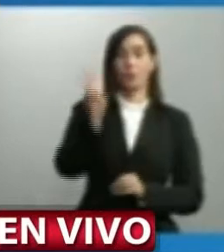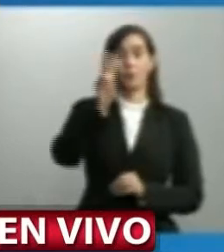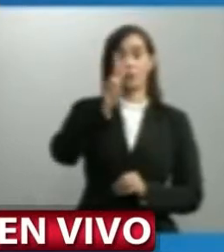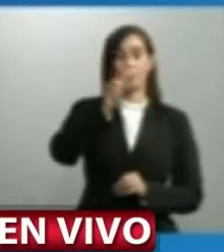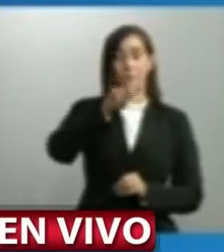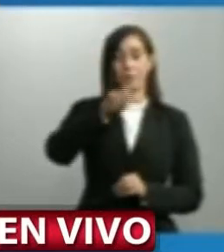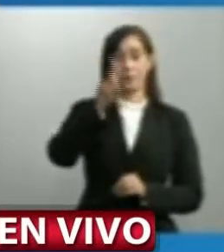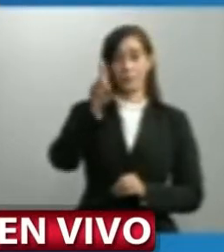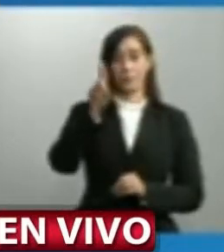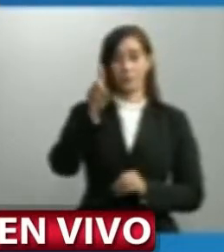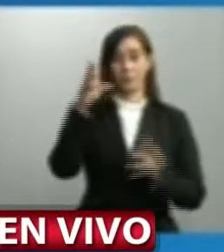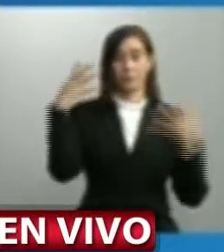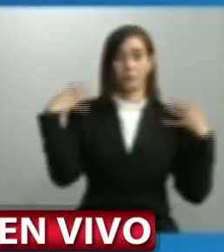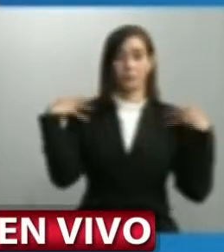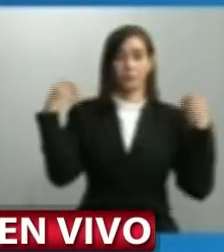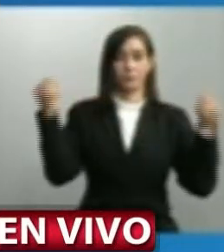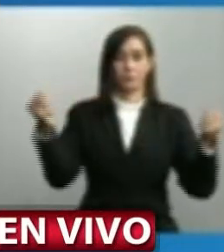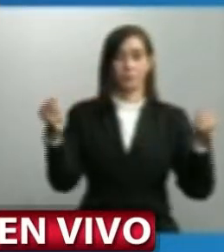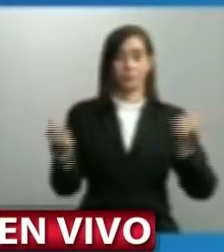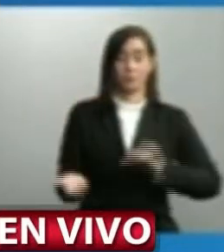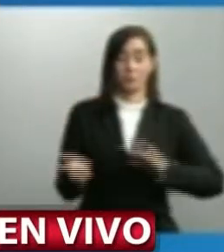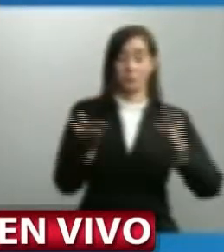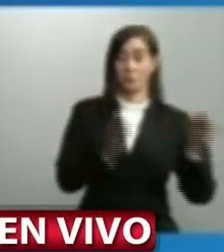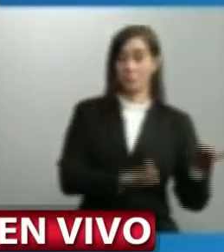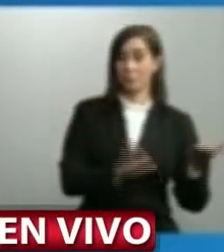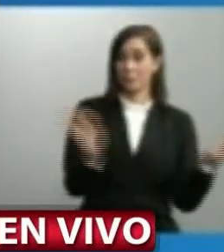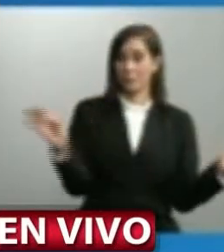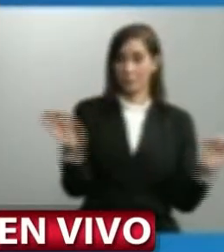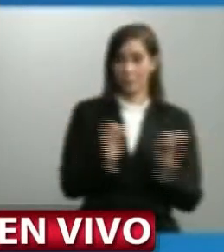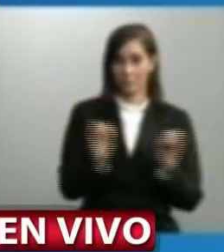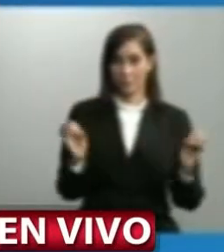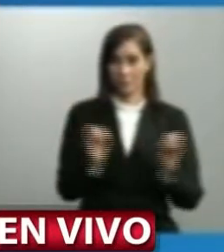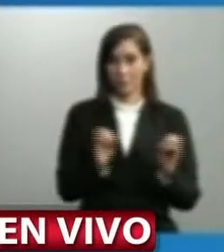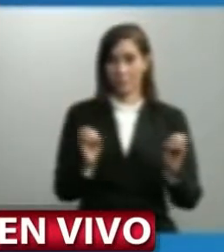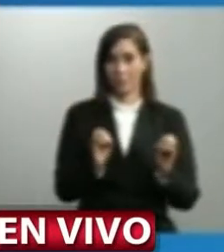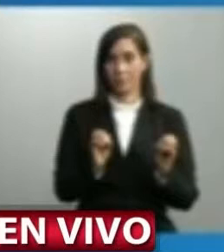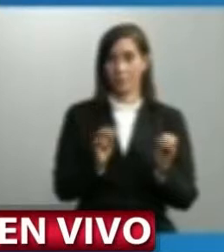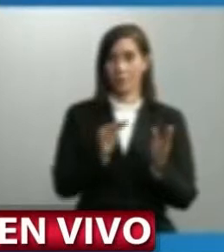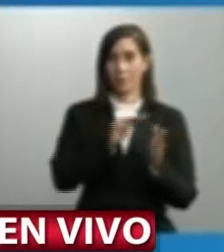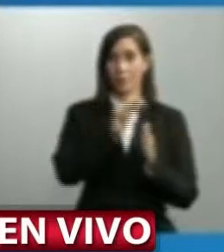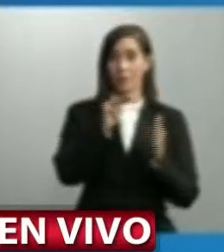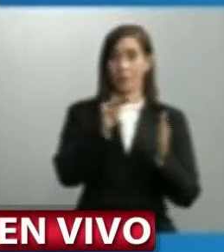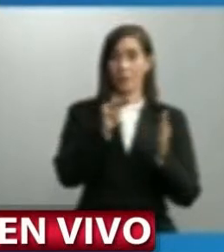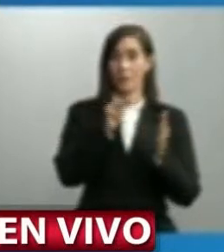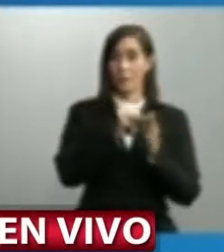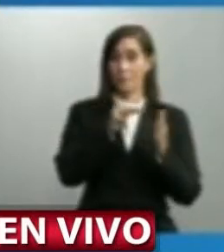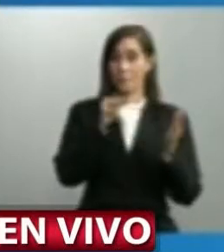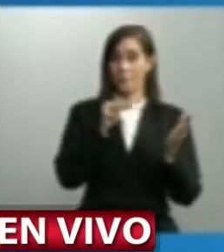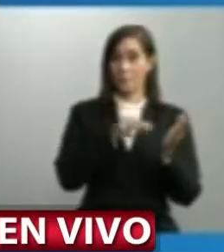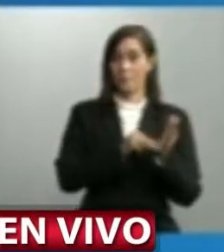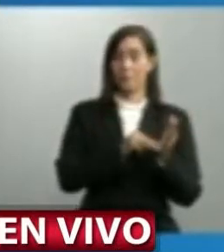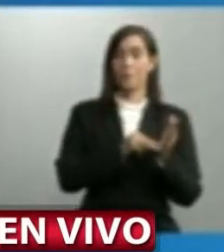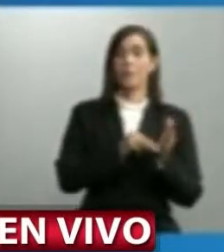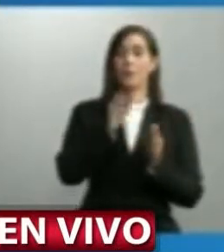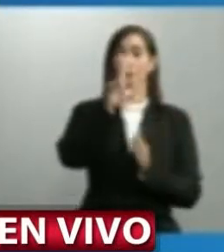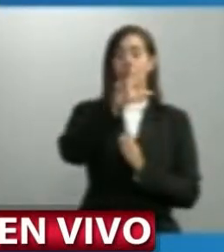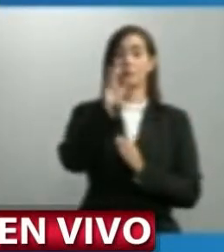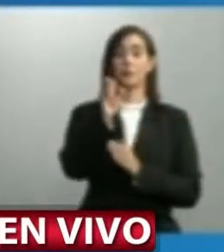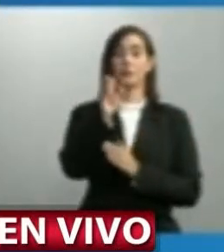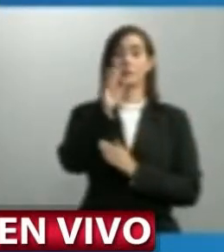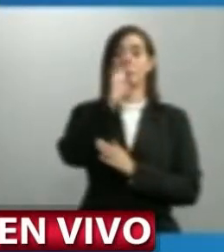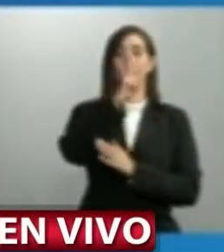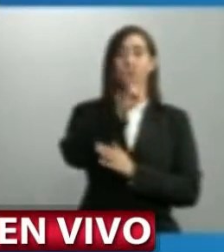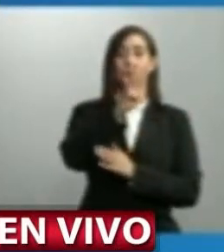21 recuperados, 0 fallecimientos. Valverde, 330 pruebas